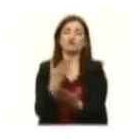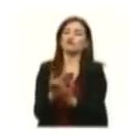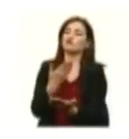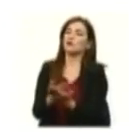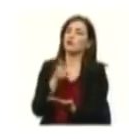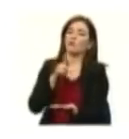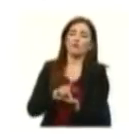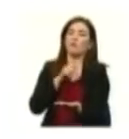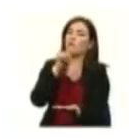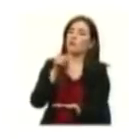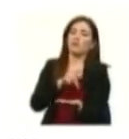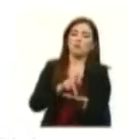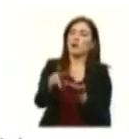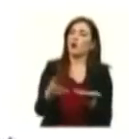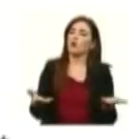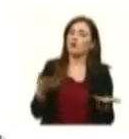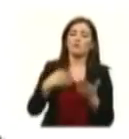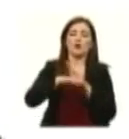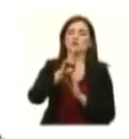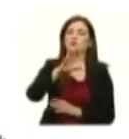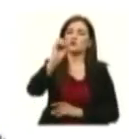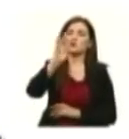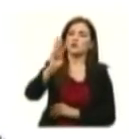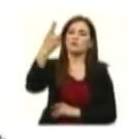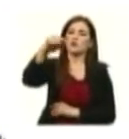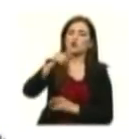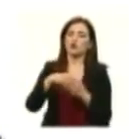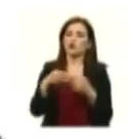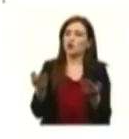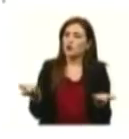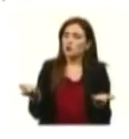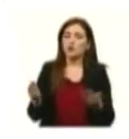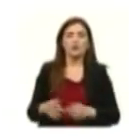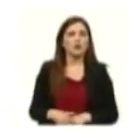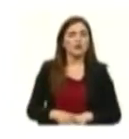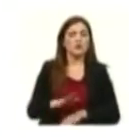falta de liquidación de siniestros por más de 206 millones de dólares y